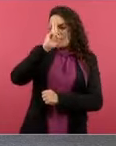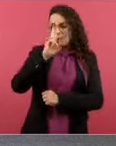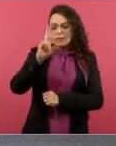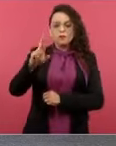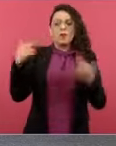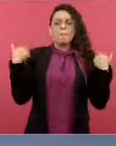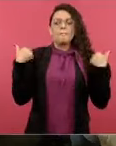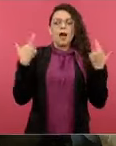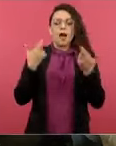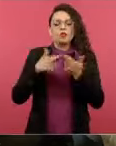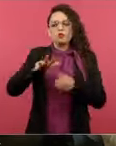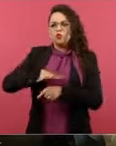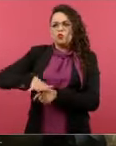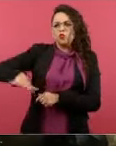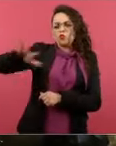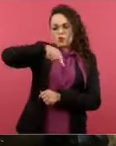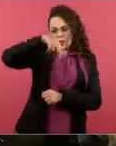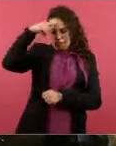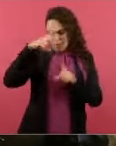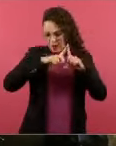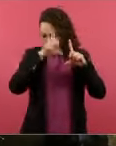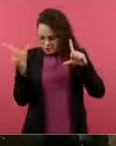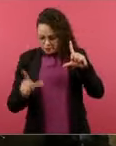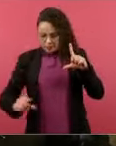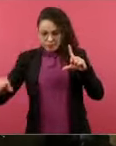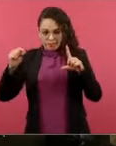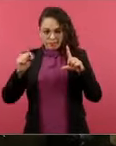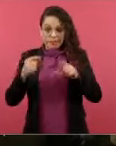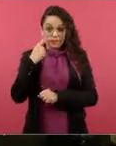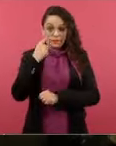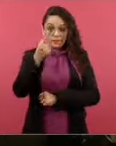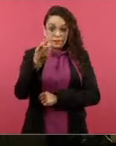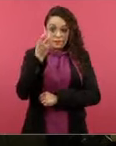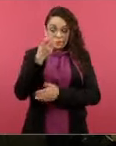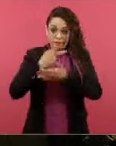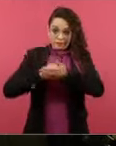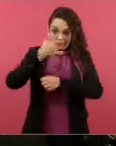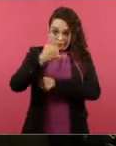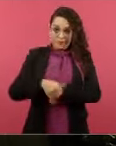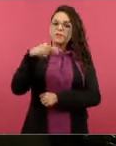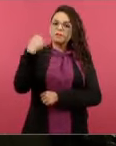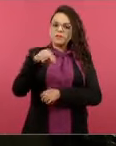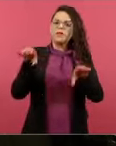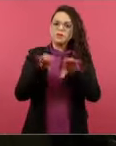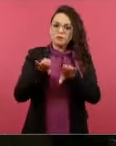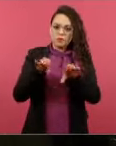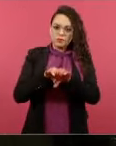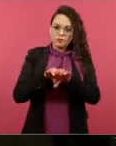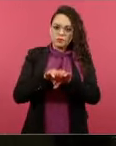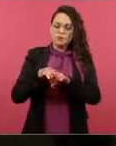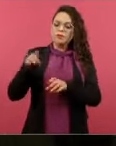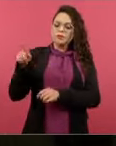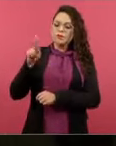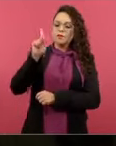México. Pues este es el proyecto. Lleva por título el Plan B,